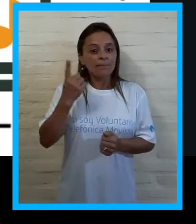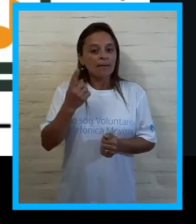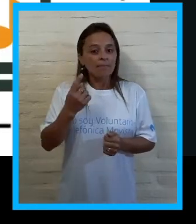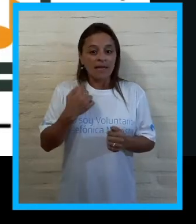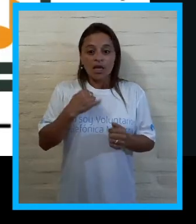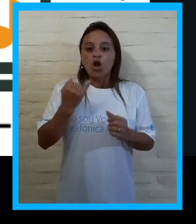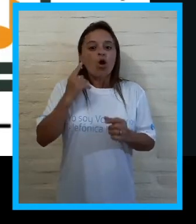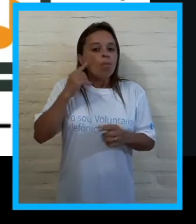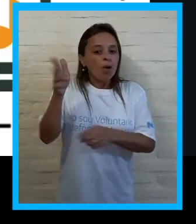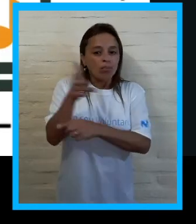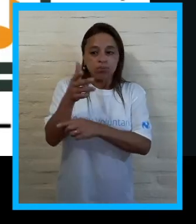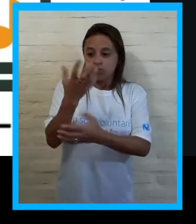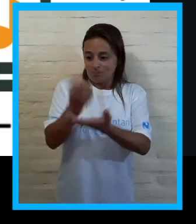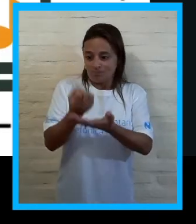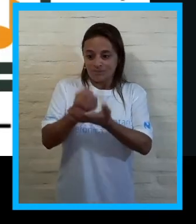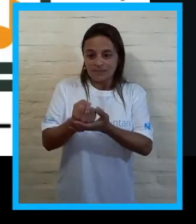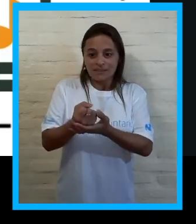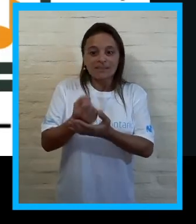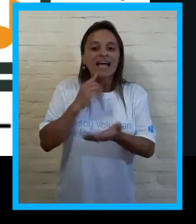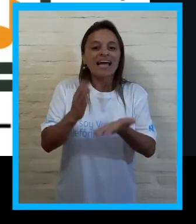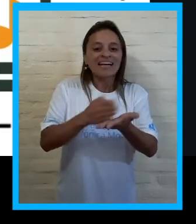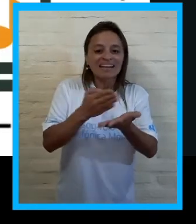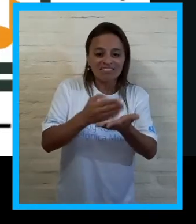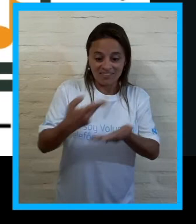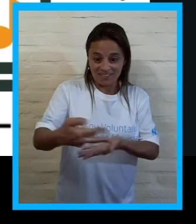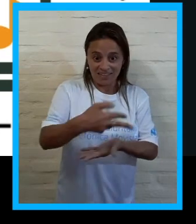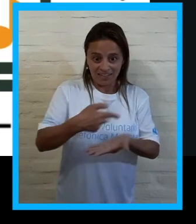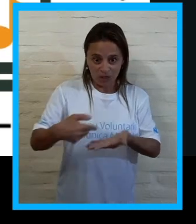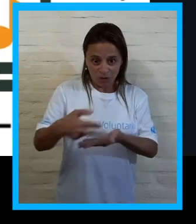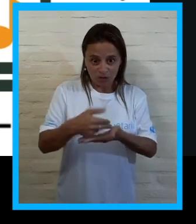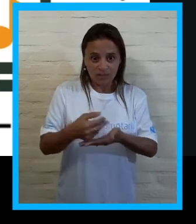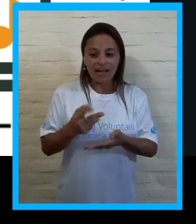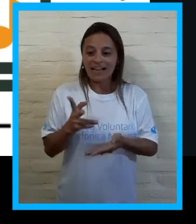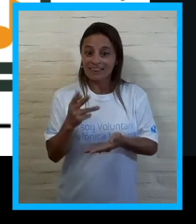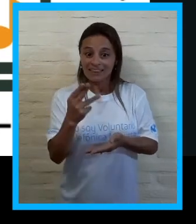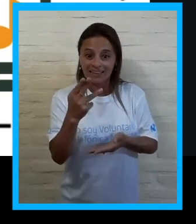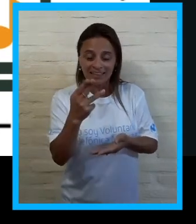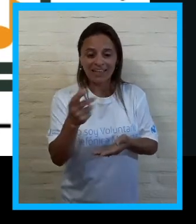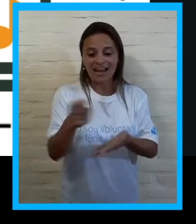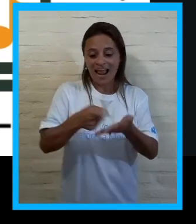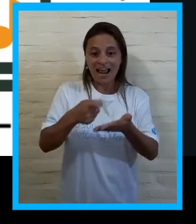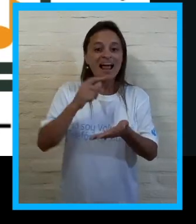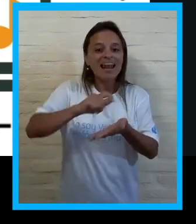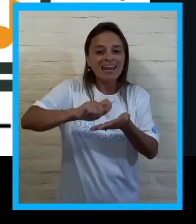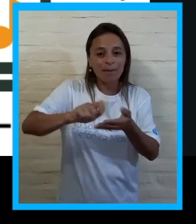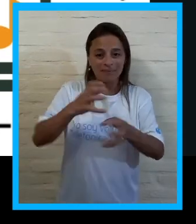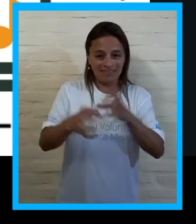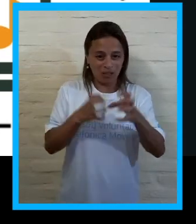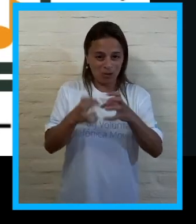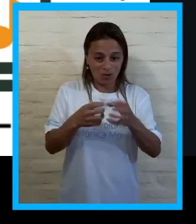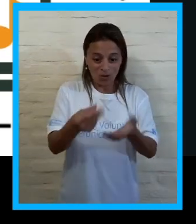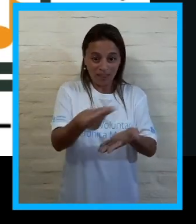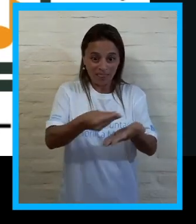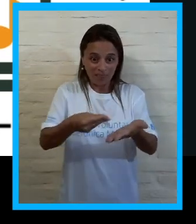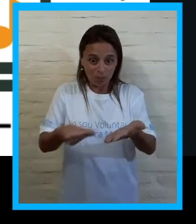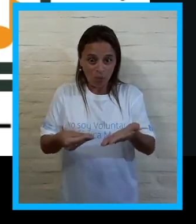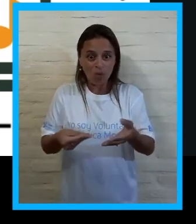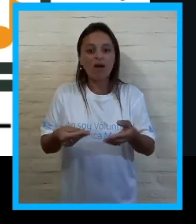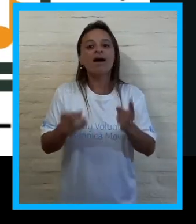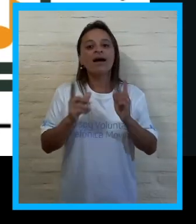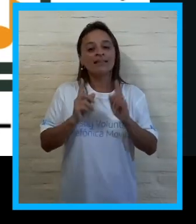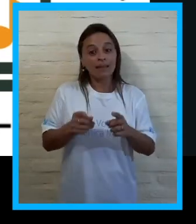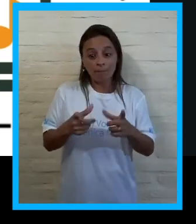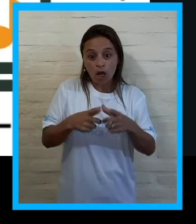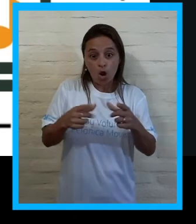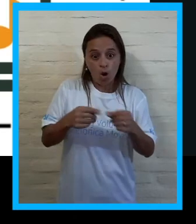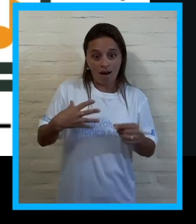Dispositivo para escuchar la canción, revistas para recortar, tijeras, lápices de colores para dibujar, hojas blancas.